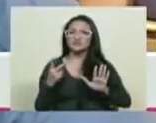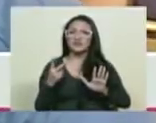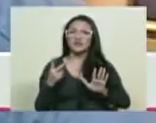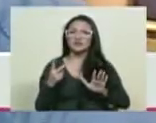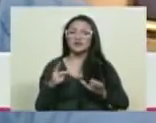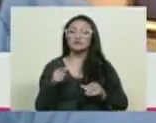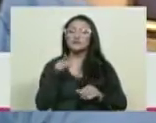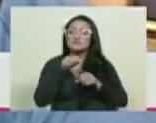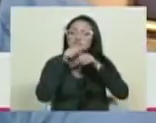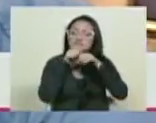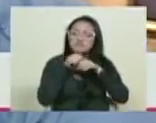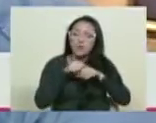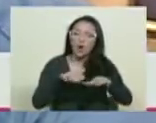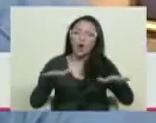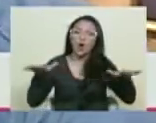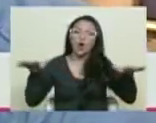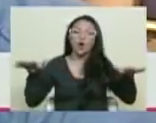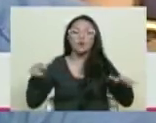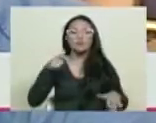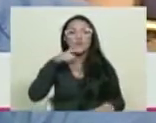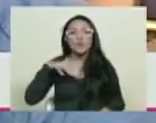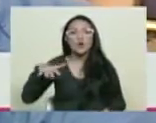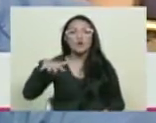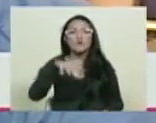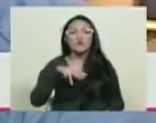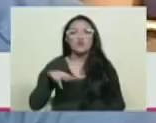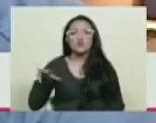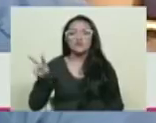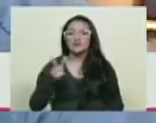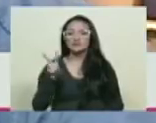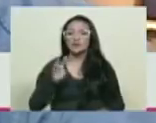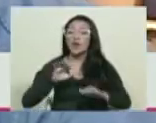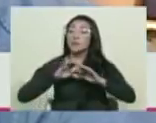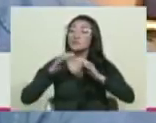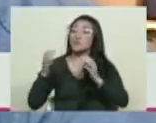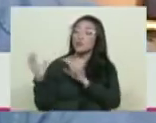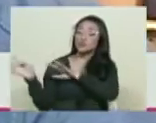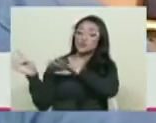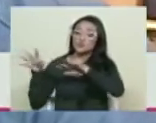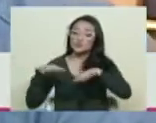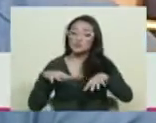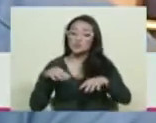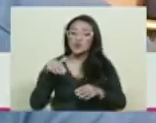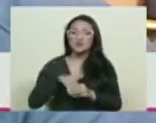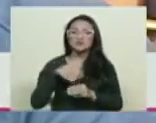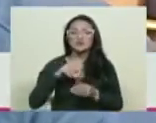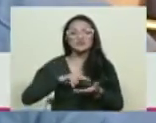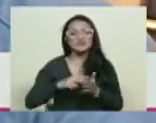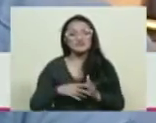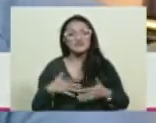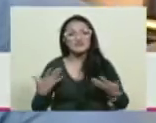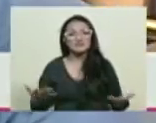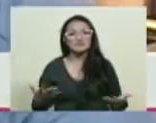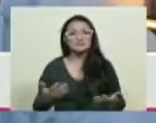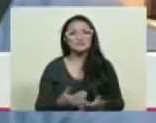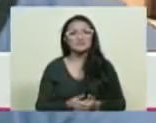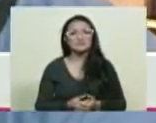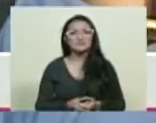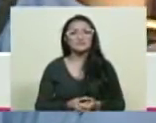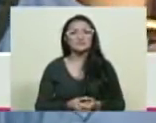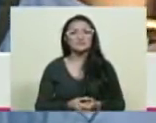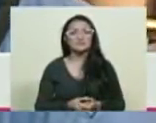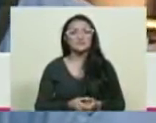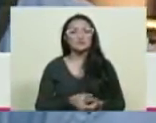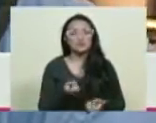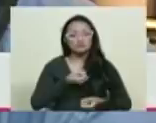mensaje está dando el pueblo de venezuela al mundo con la elección de hoy y en segundo lugar que mensajes también